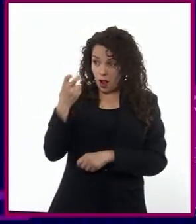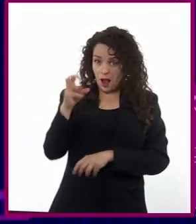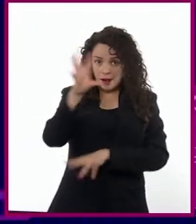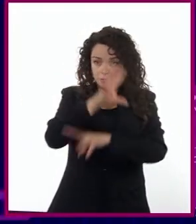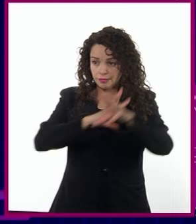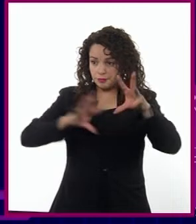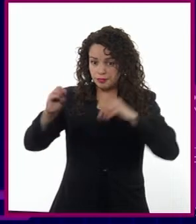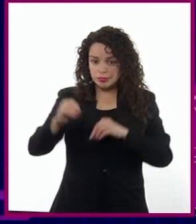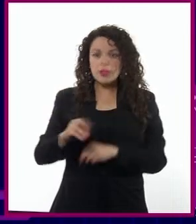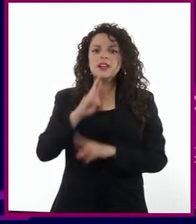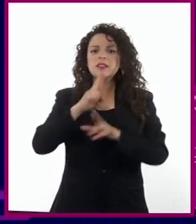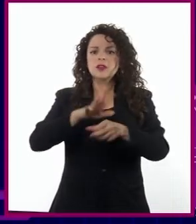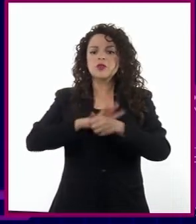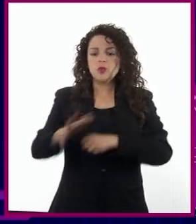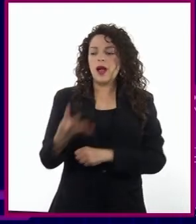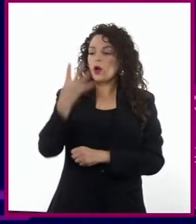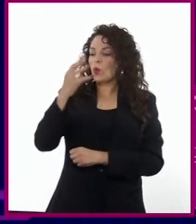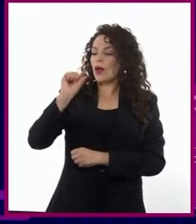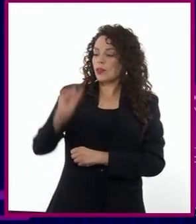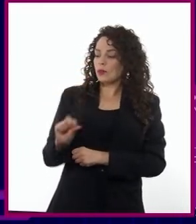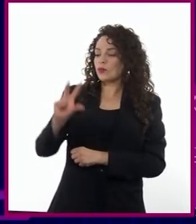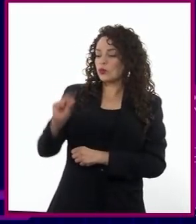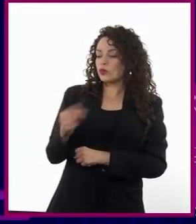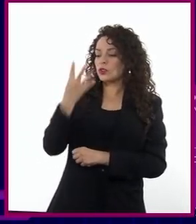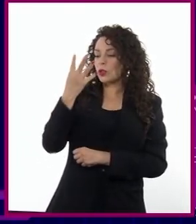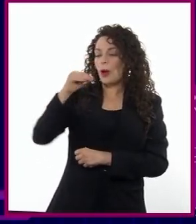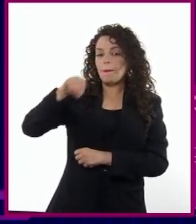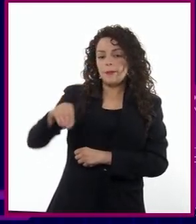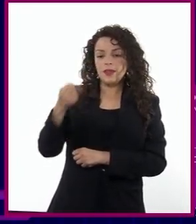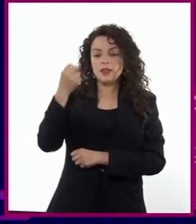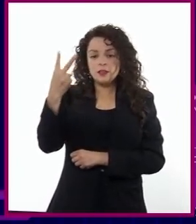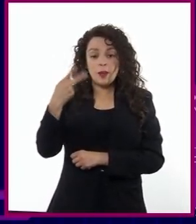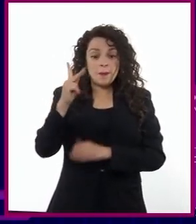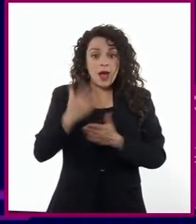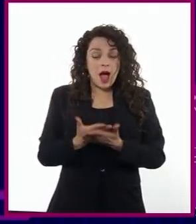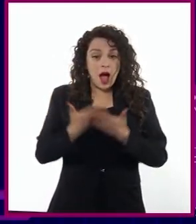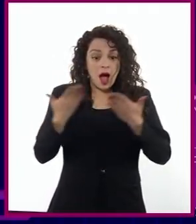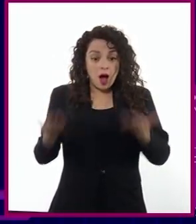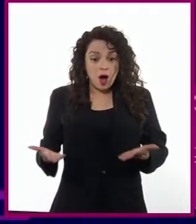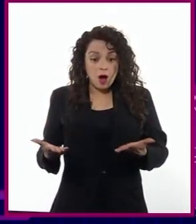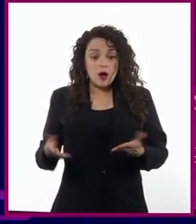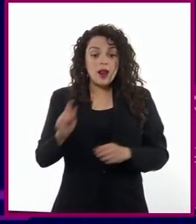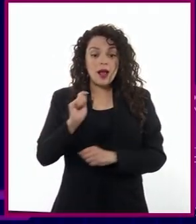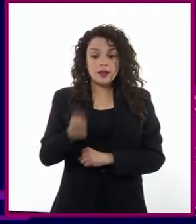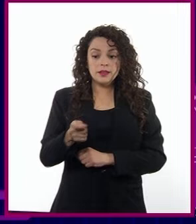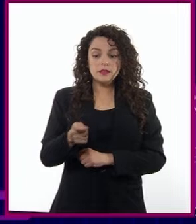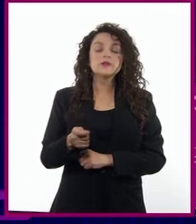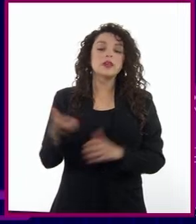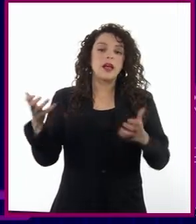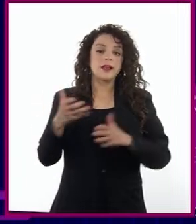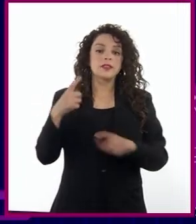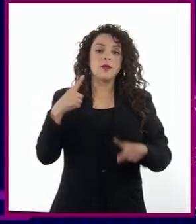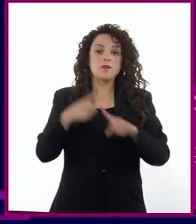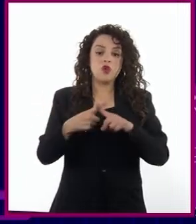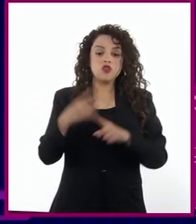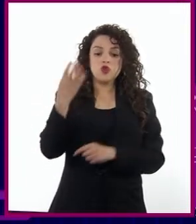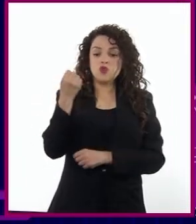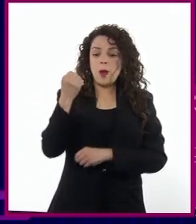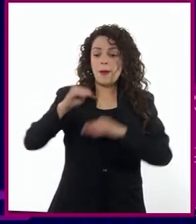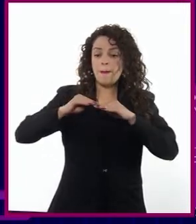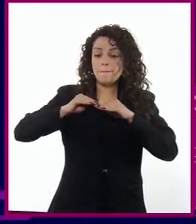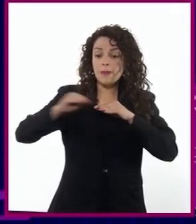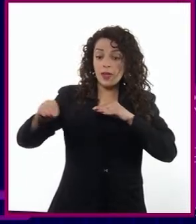obtenemos 4.84 metros cuadrados, pero ahora vamos a proceder a multiplicarlas por 9